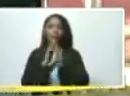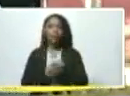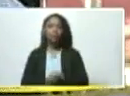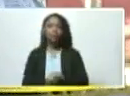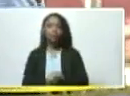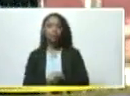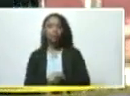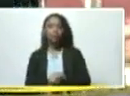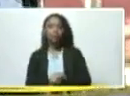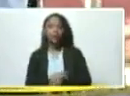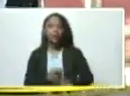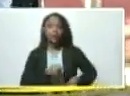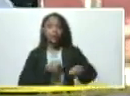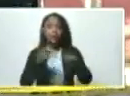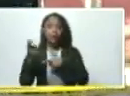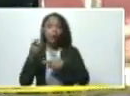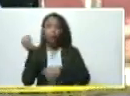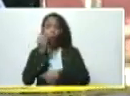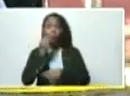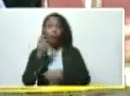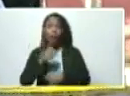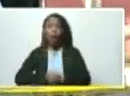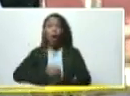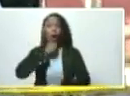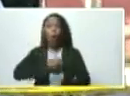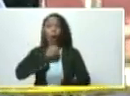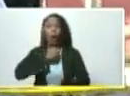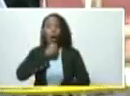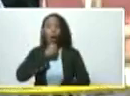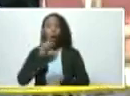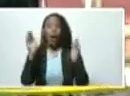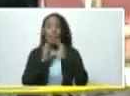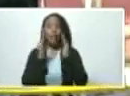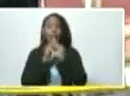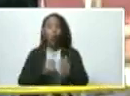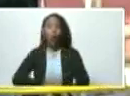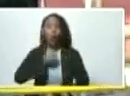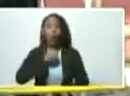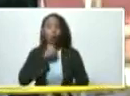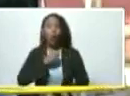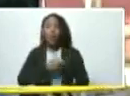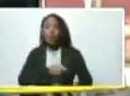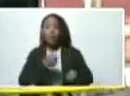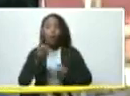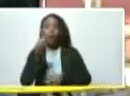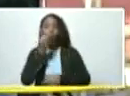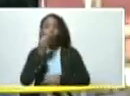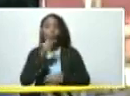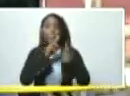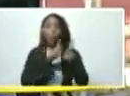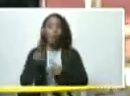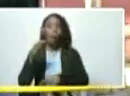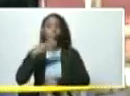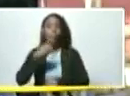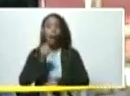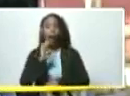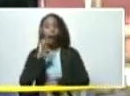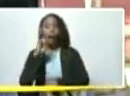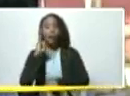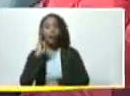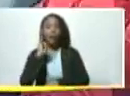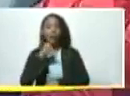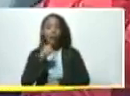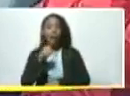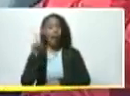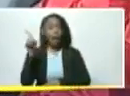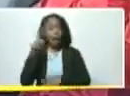alimentación, llevan la comida a que los abuelitos, a las casas de los abuelitos, llevan la comida al programa PAE, que es uno de los programas